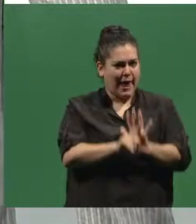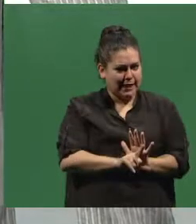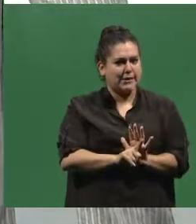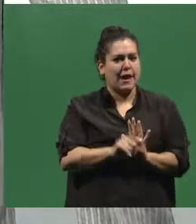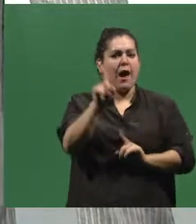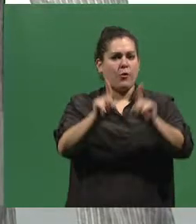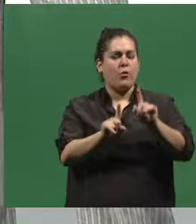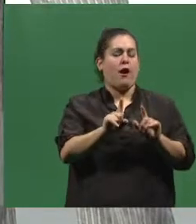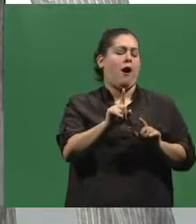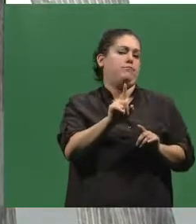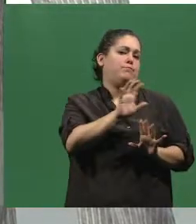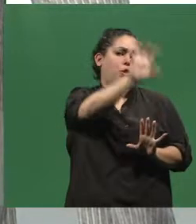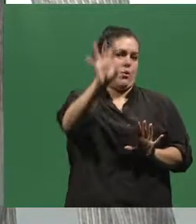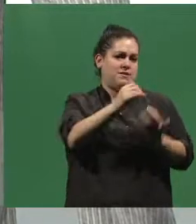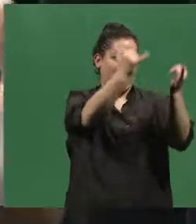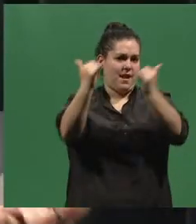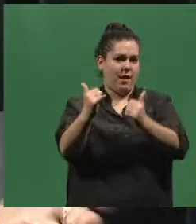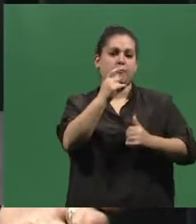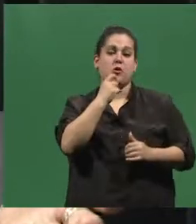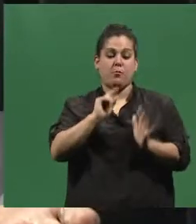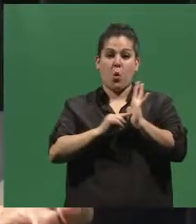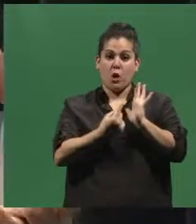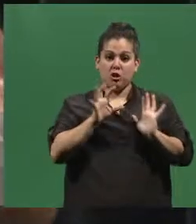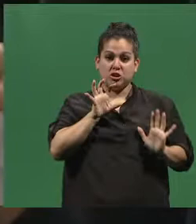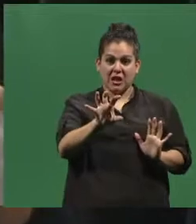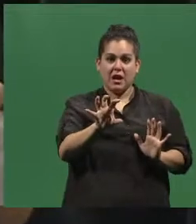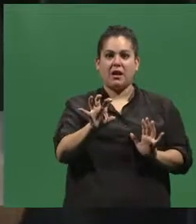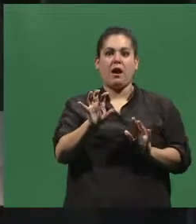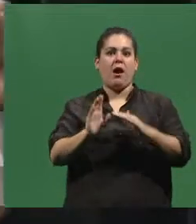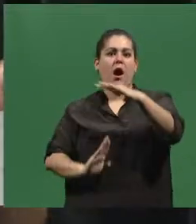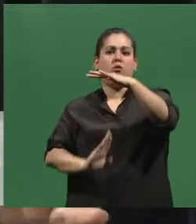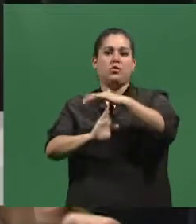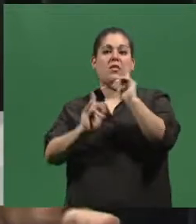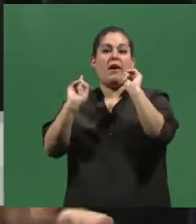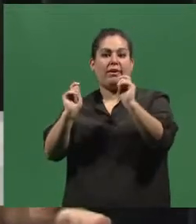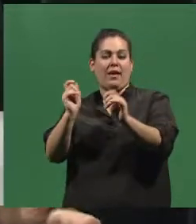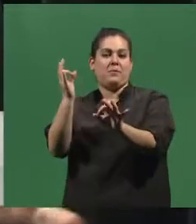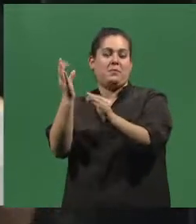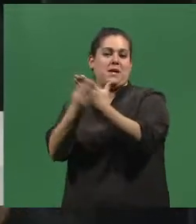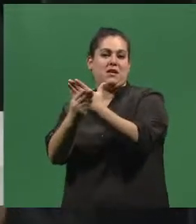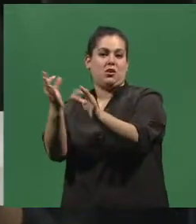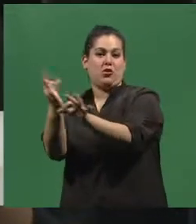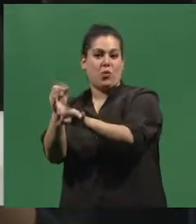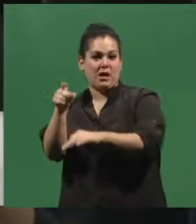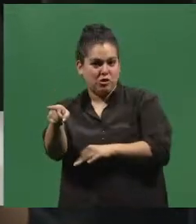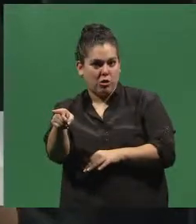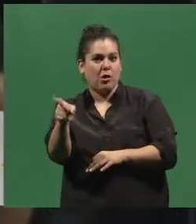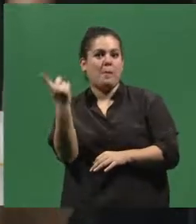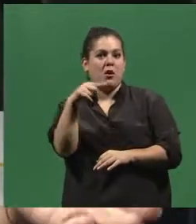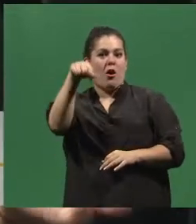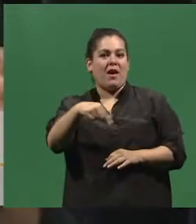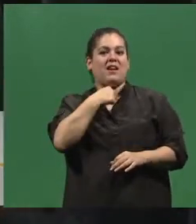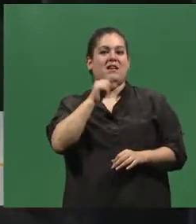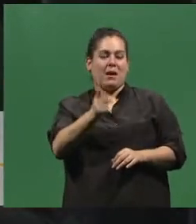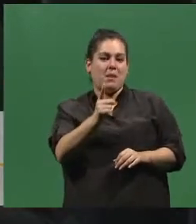vigentes en algunas provincias, como por ejemplo en la Ciudad de Buenos Aires, la autoridad de aplicación es solo el Ministerio de Educación y en este caso está planteado que sea